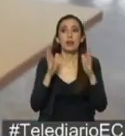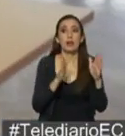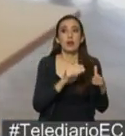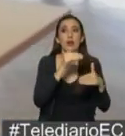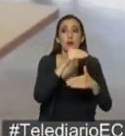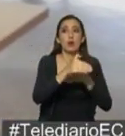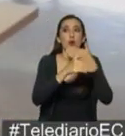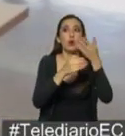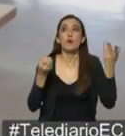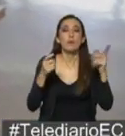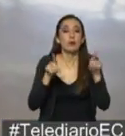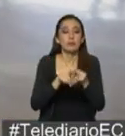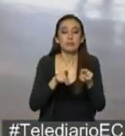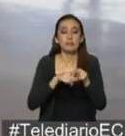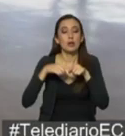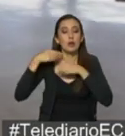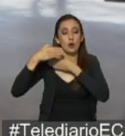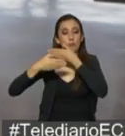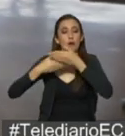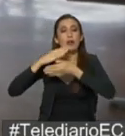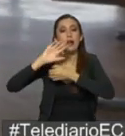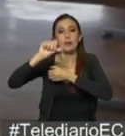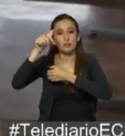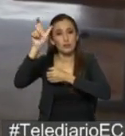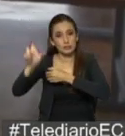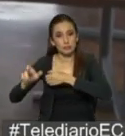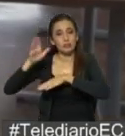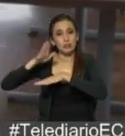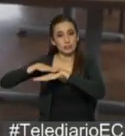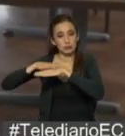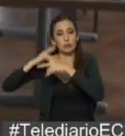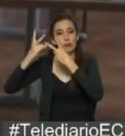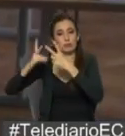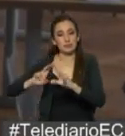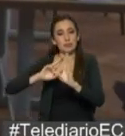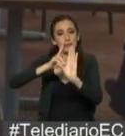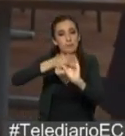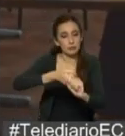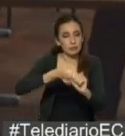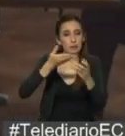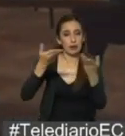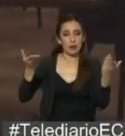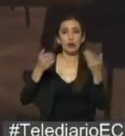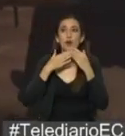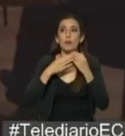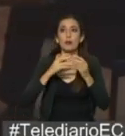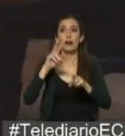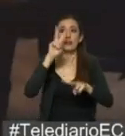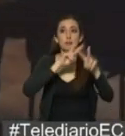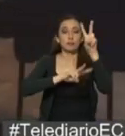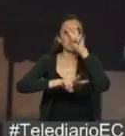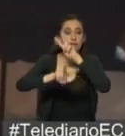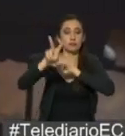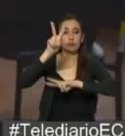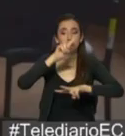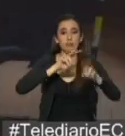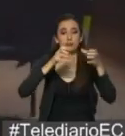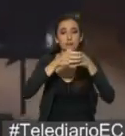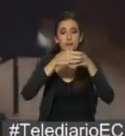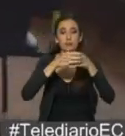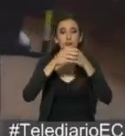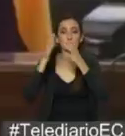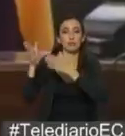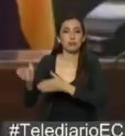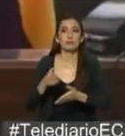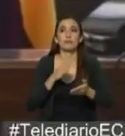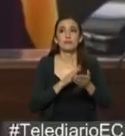procesados se los consideró coautores. En la resolución que fue leída por el tribunal, el juez